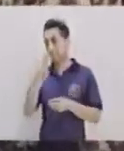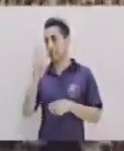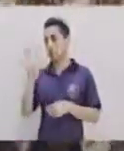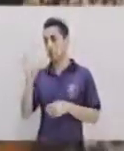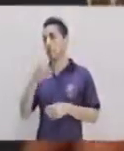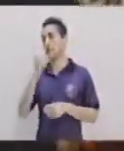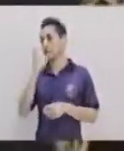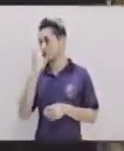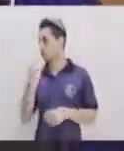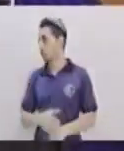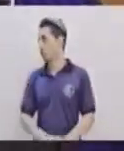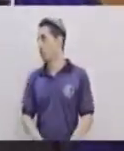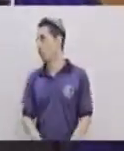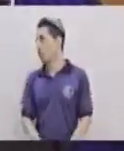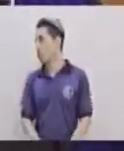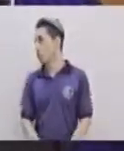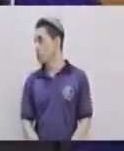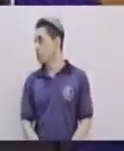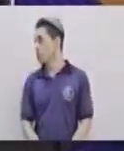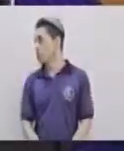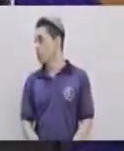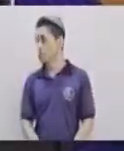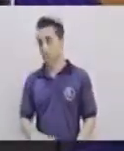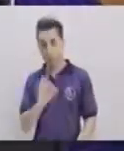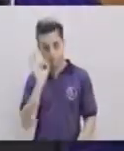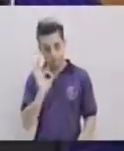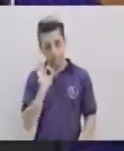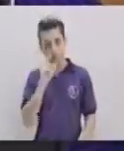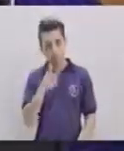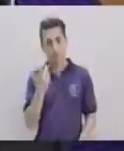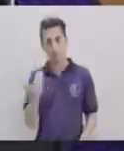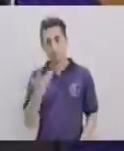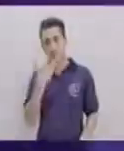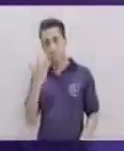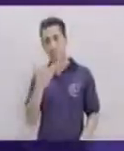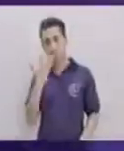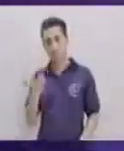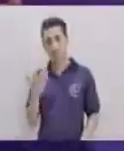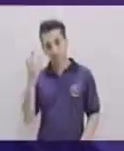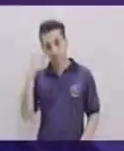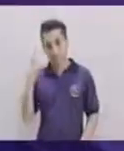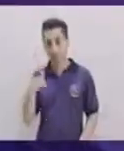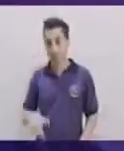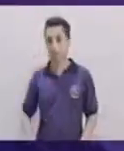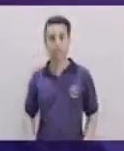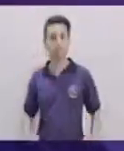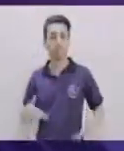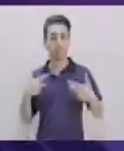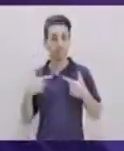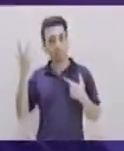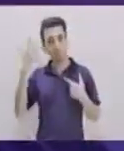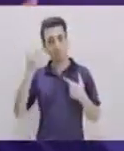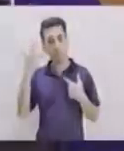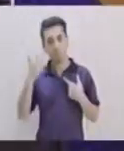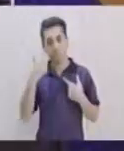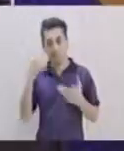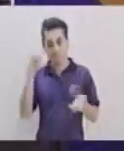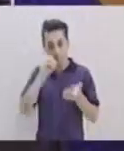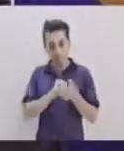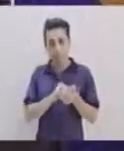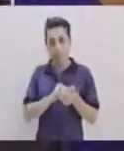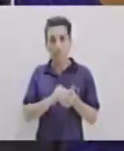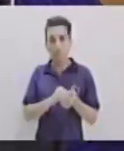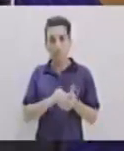24 vasos. Muy bien. Es muy fácil para la vida diaria también la aplicación